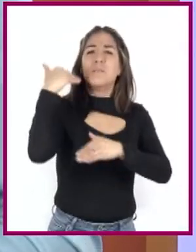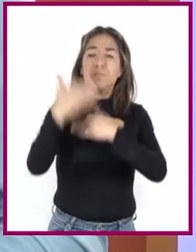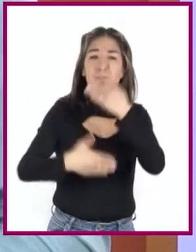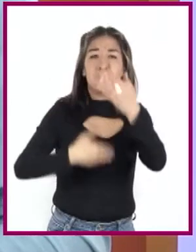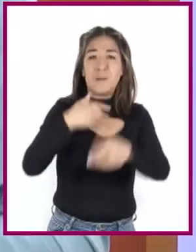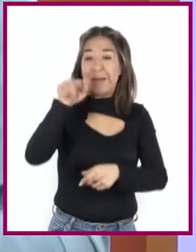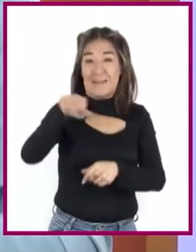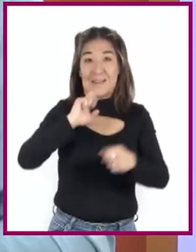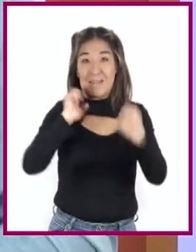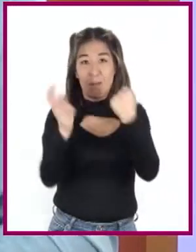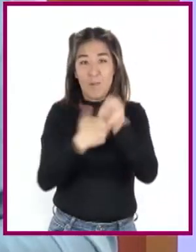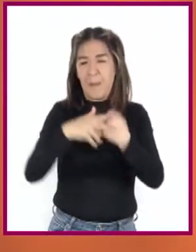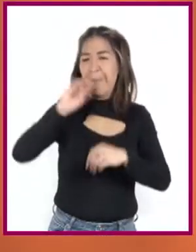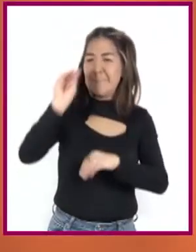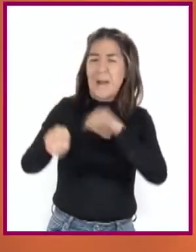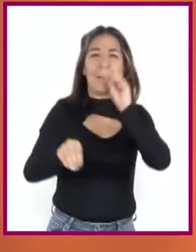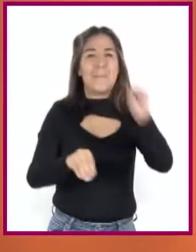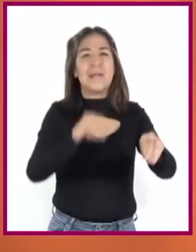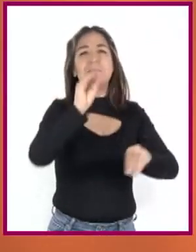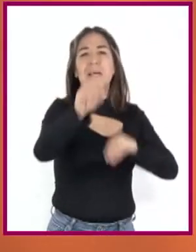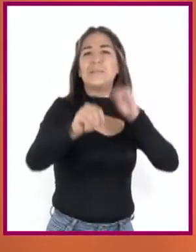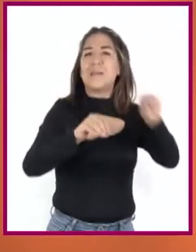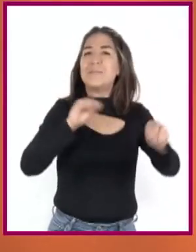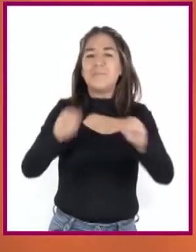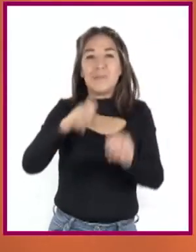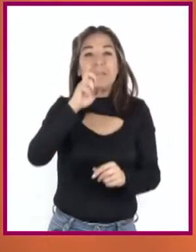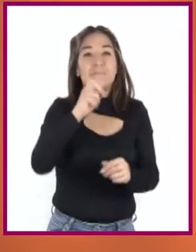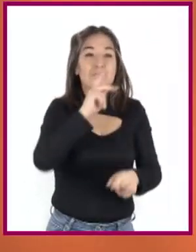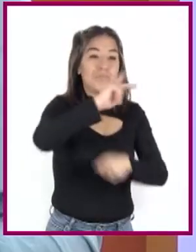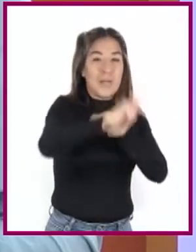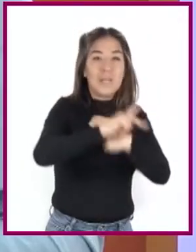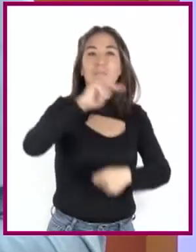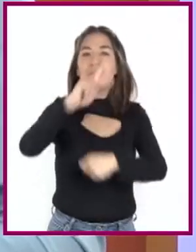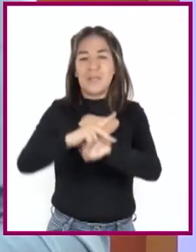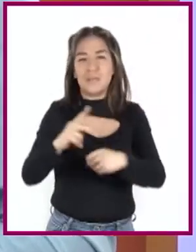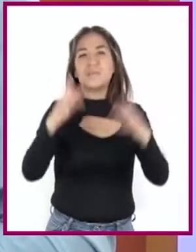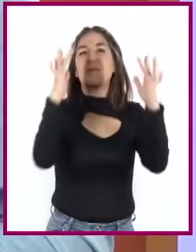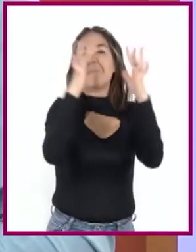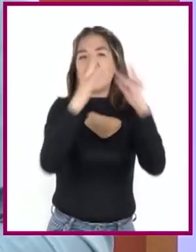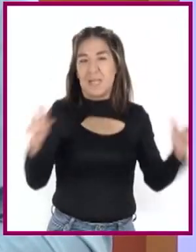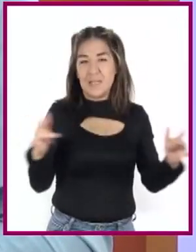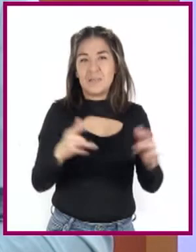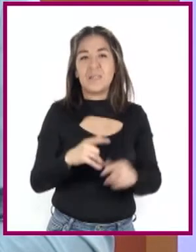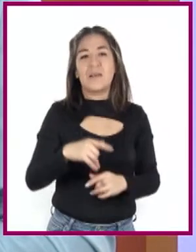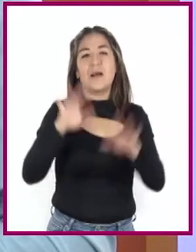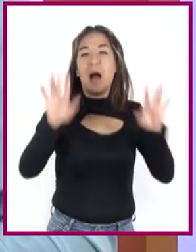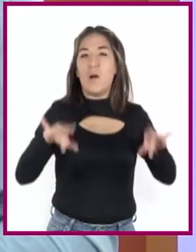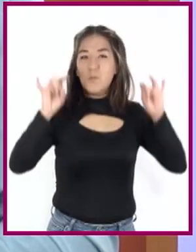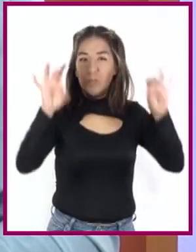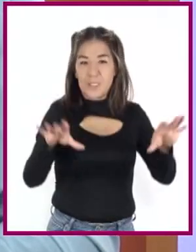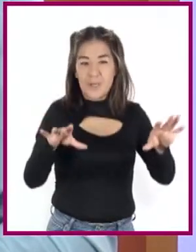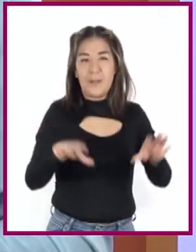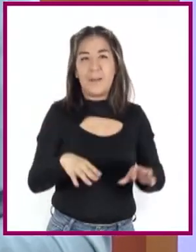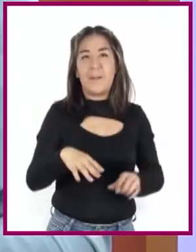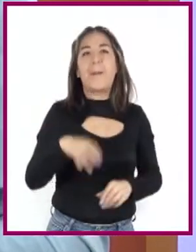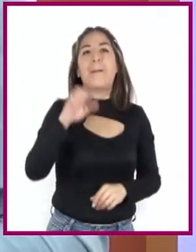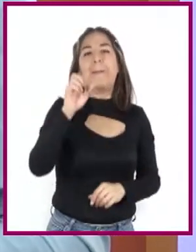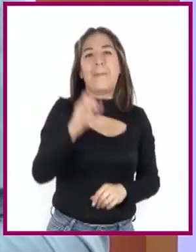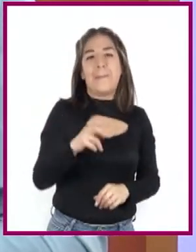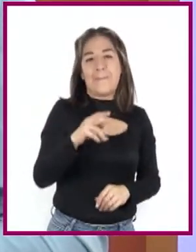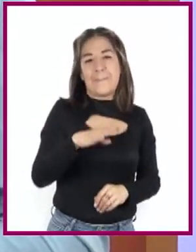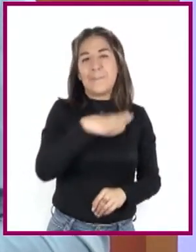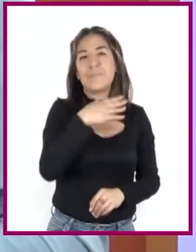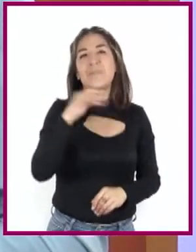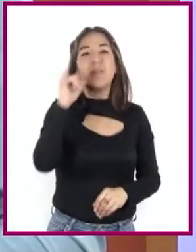de Europa y se instalaron líneas en diversos países como Francia, Austria, Hungría y Bélgica,